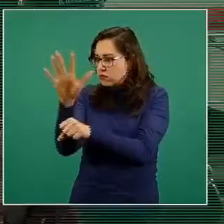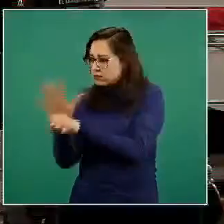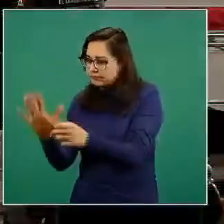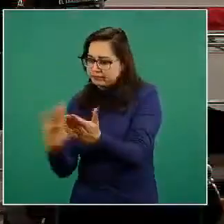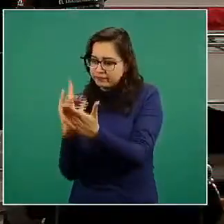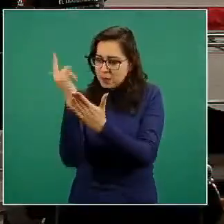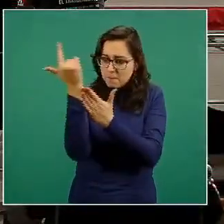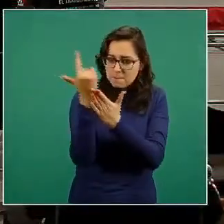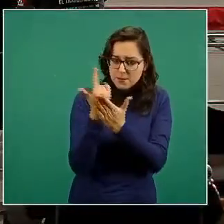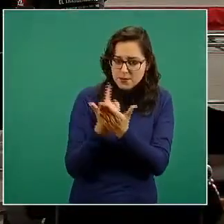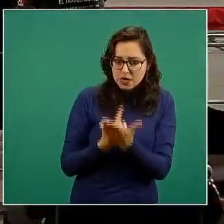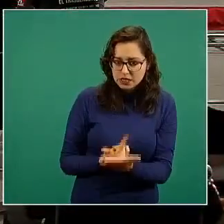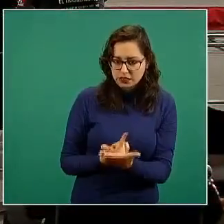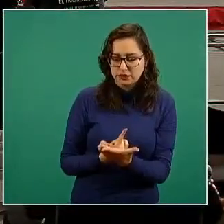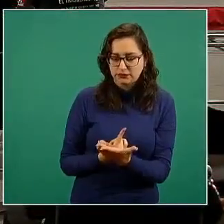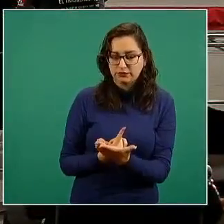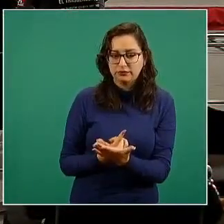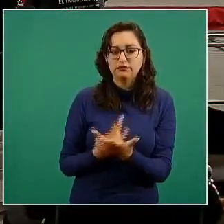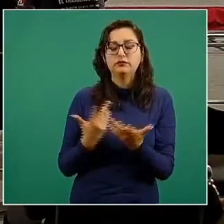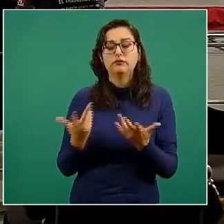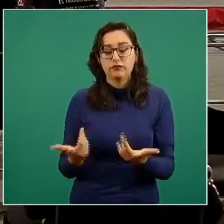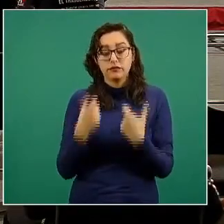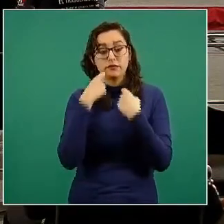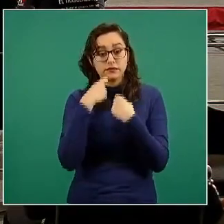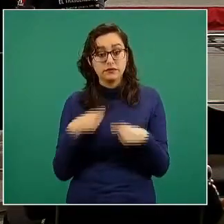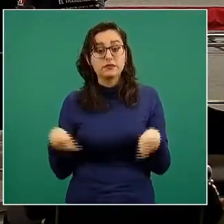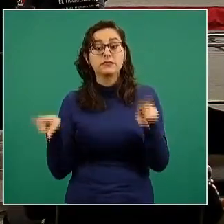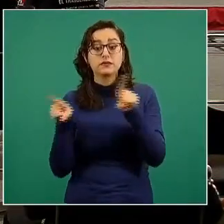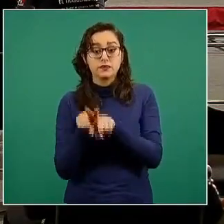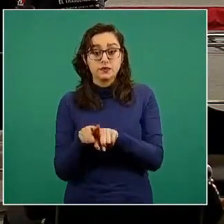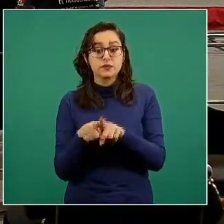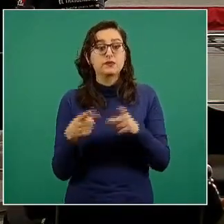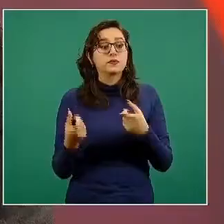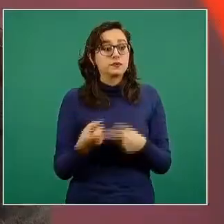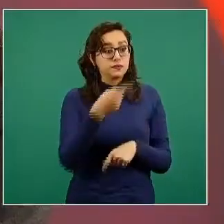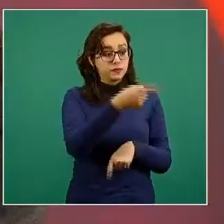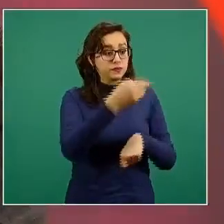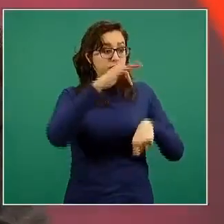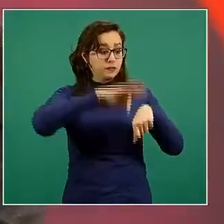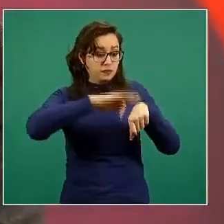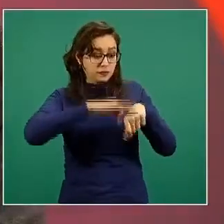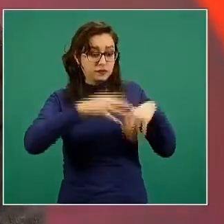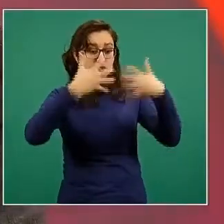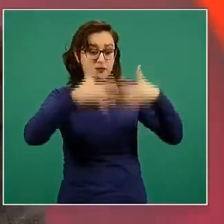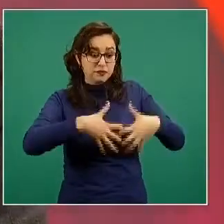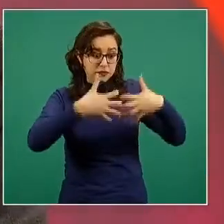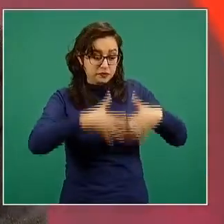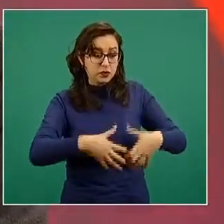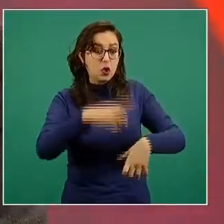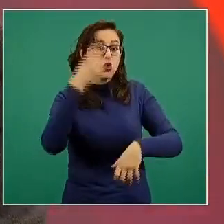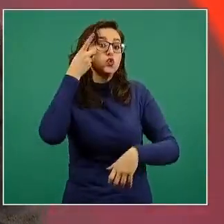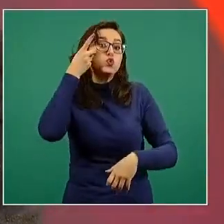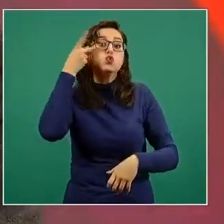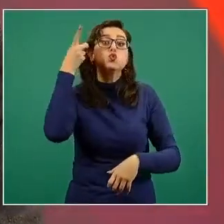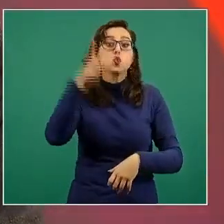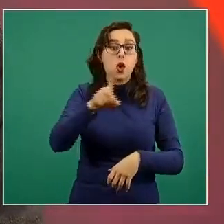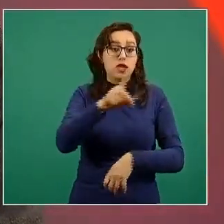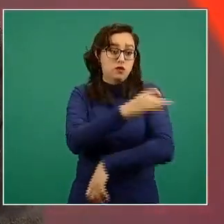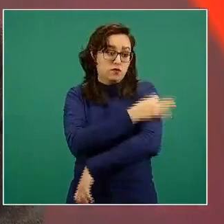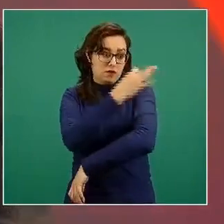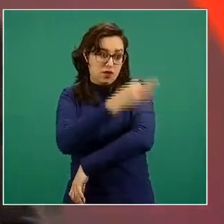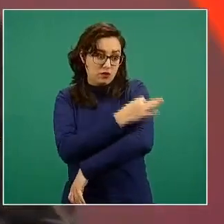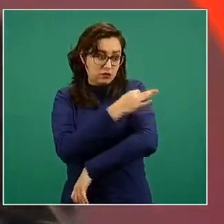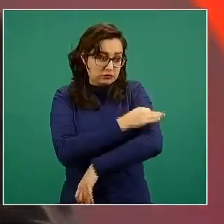COVID-19 y se organiza también con los laboratorios fabricantes y dueños de las patentes de estas